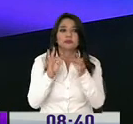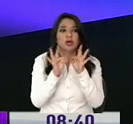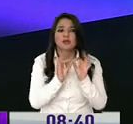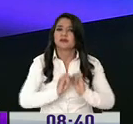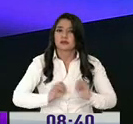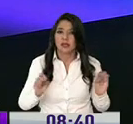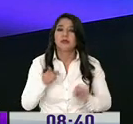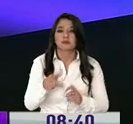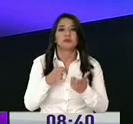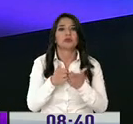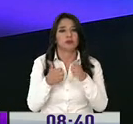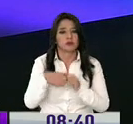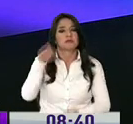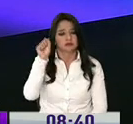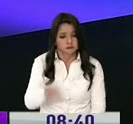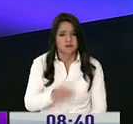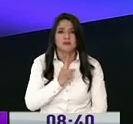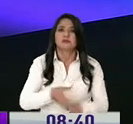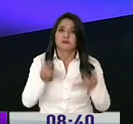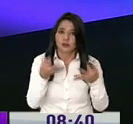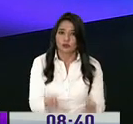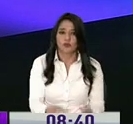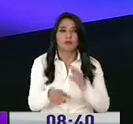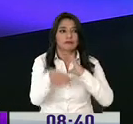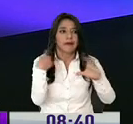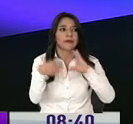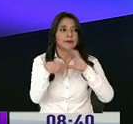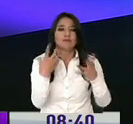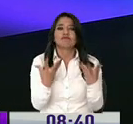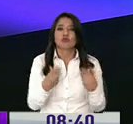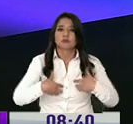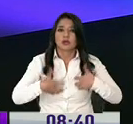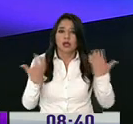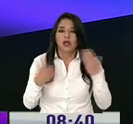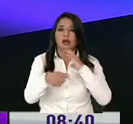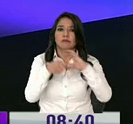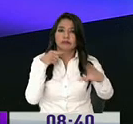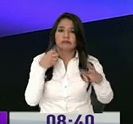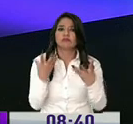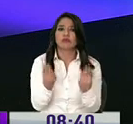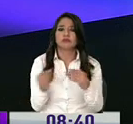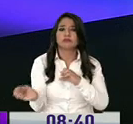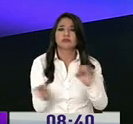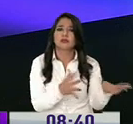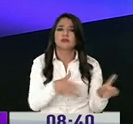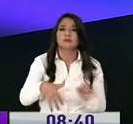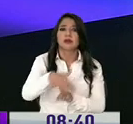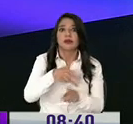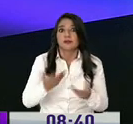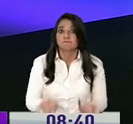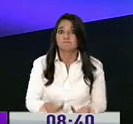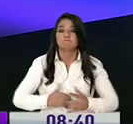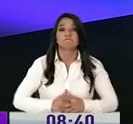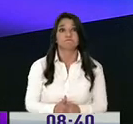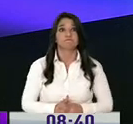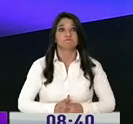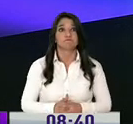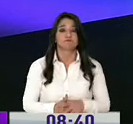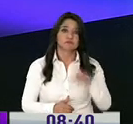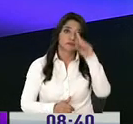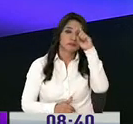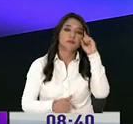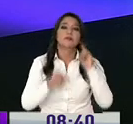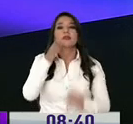que existe un problema, de eso estoy seguro, porque si no, no tendríamos tanta queja y no estarían tan abandonados los parques. Ahí deberíamos cantar, había